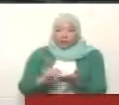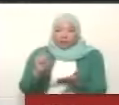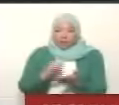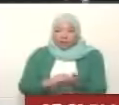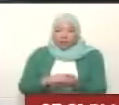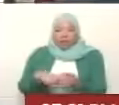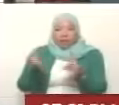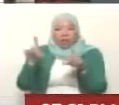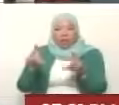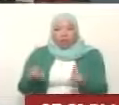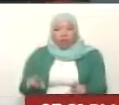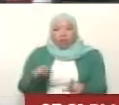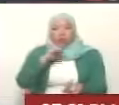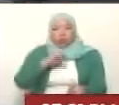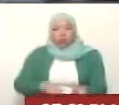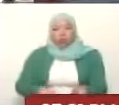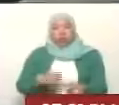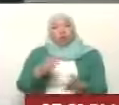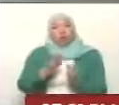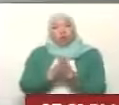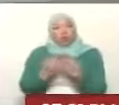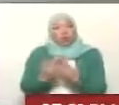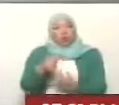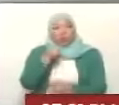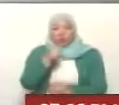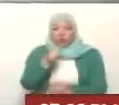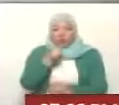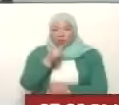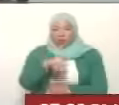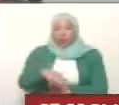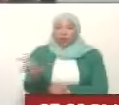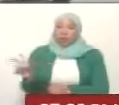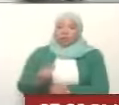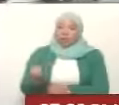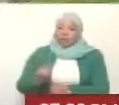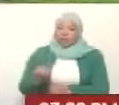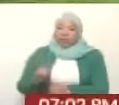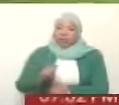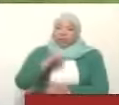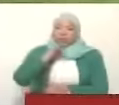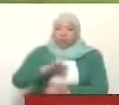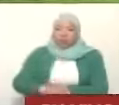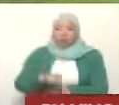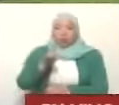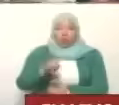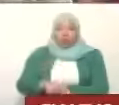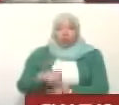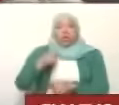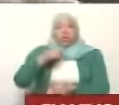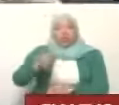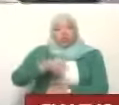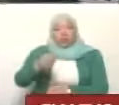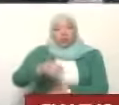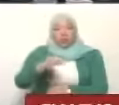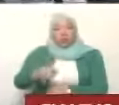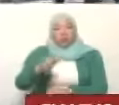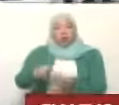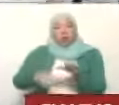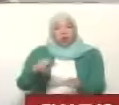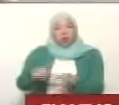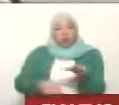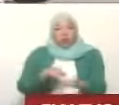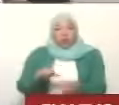pruebas históricas de los documentos que dicen que Venezuela históricamente, desde siempre, por los siglos de los